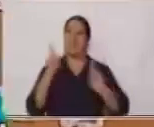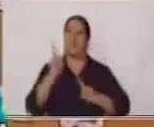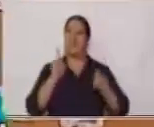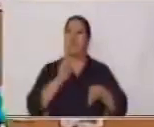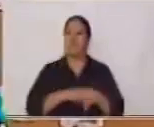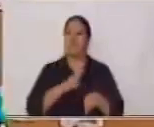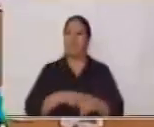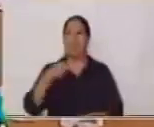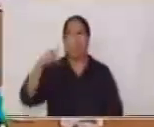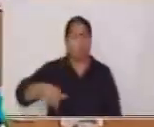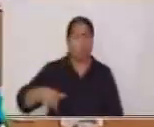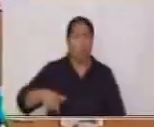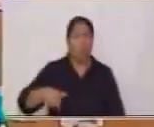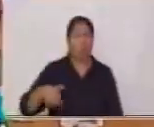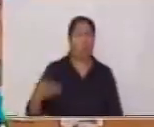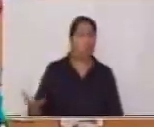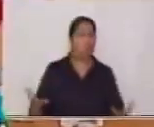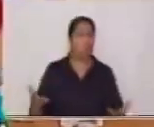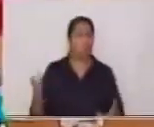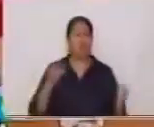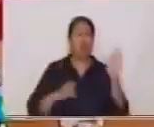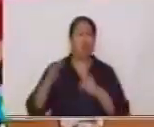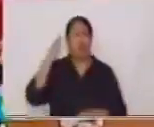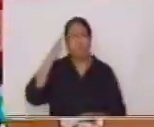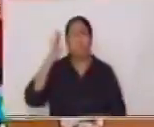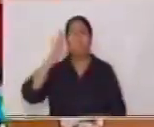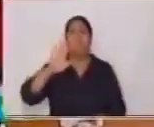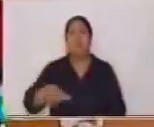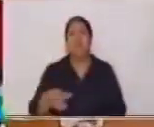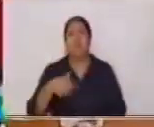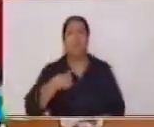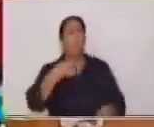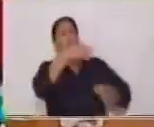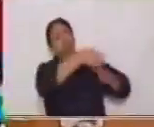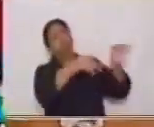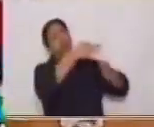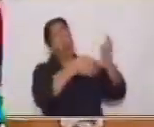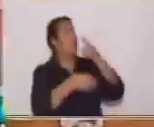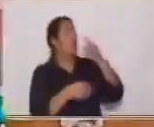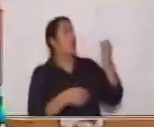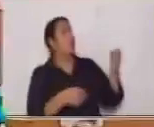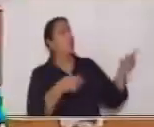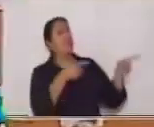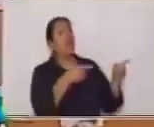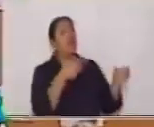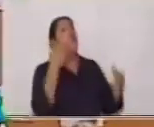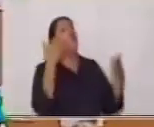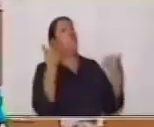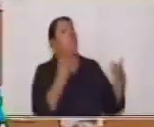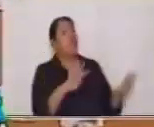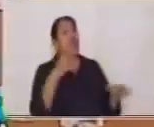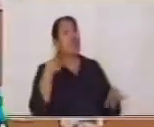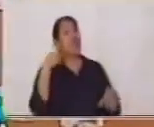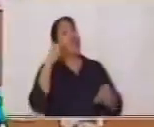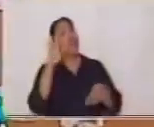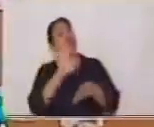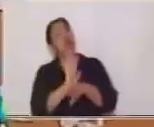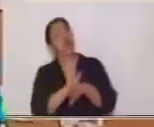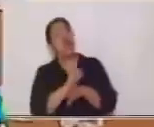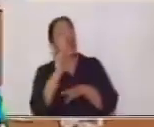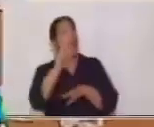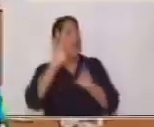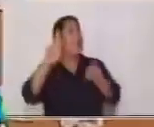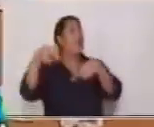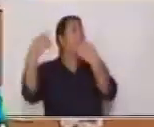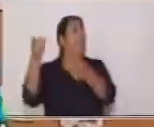el día de hoy. Puede ser que yo mañana me recuerde de la historia y que le cuente a mis hermanitos que cuando estaba viendo el programa Aprendo en Casa, dieron